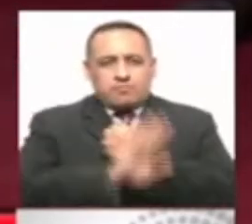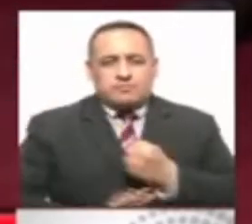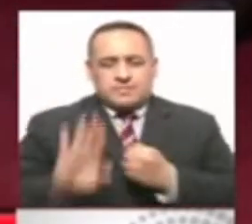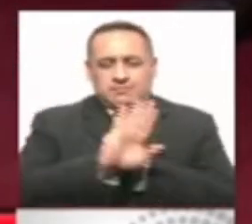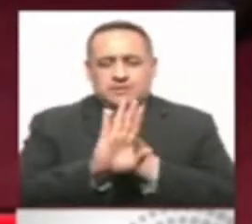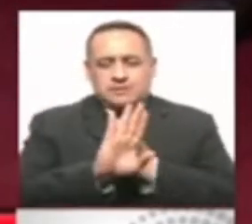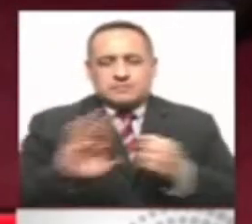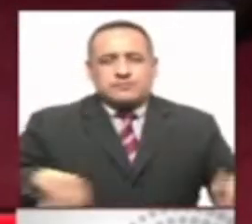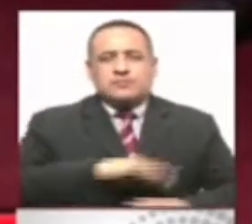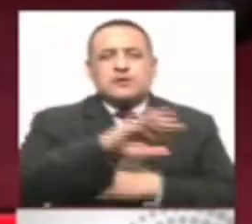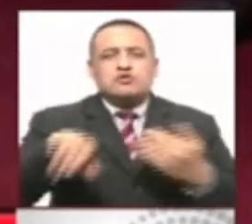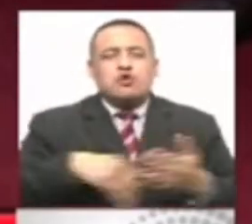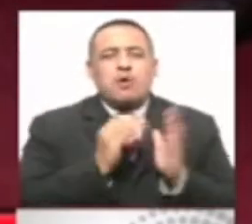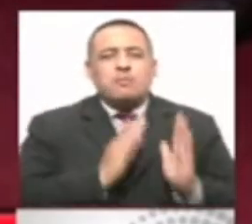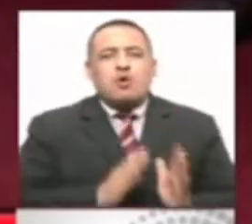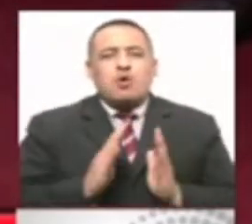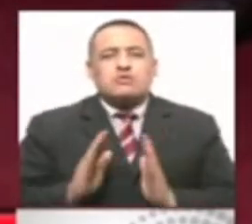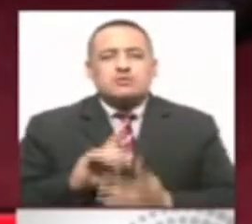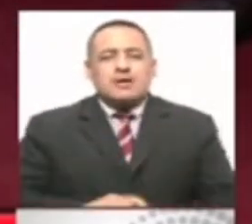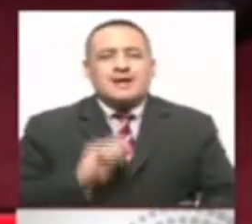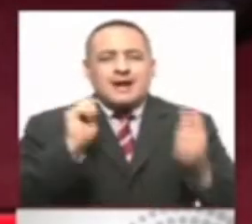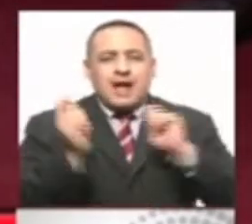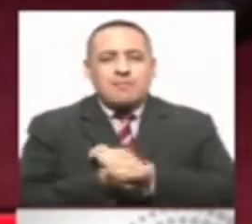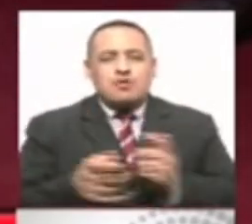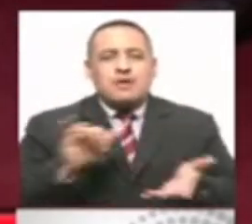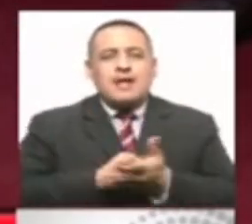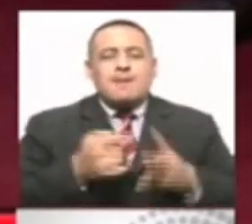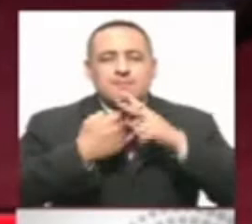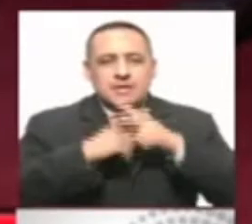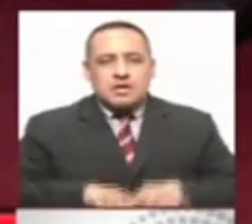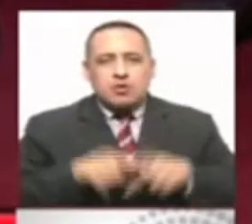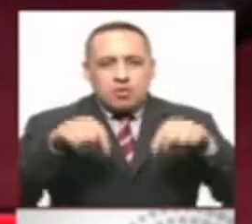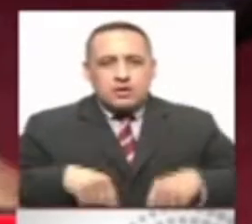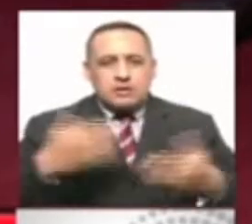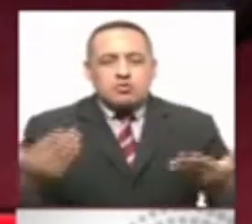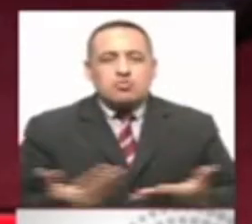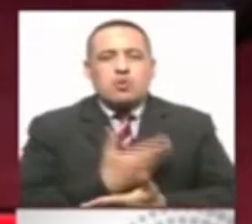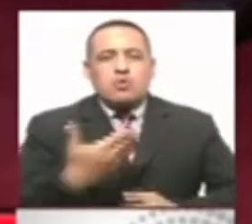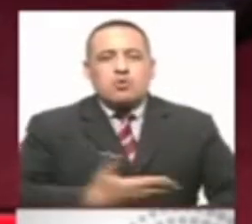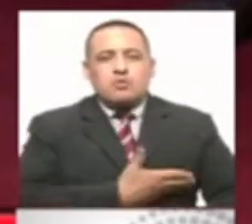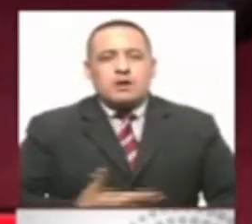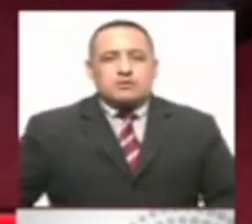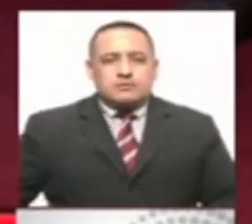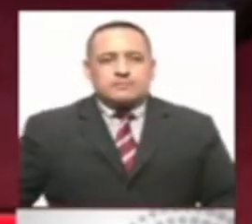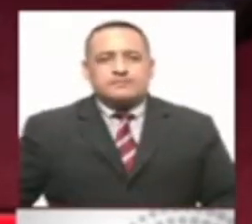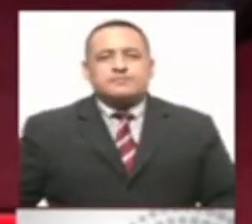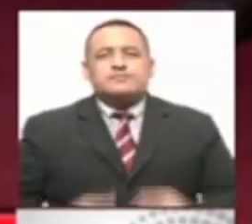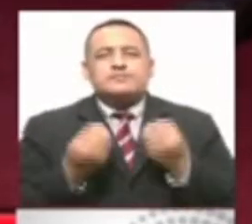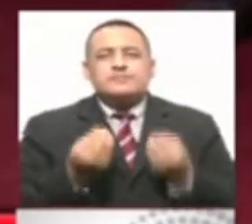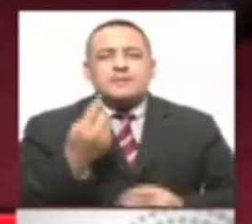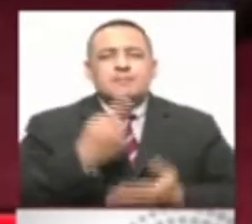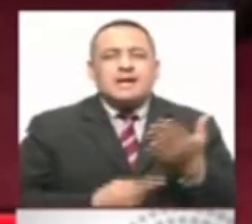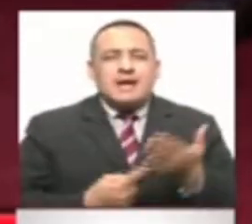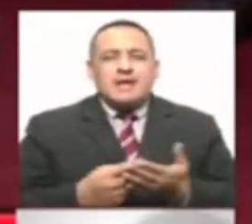defender al proceso de cambio que ha empezado con este nuevo gobierno, para